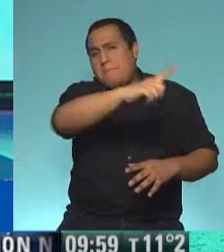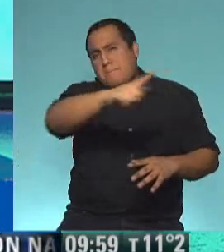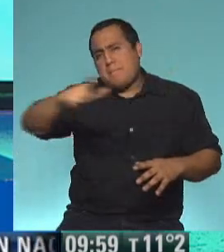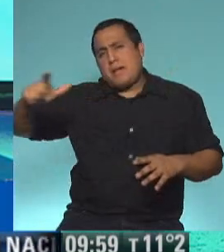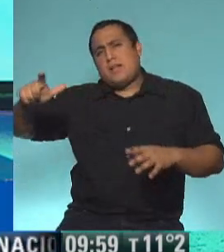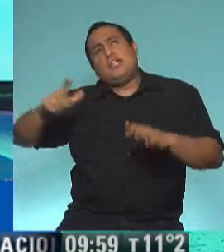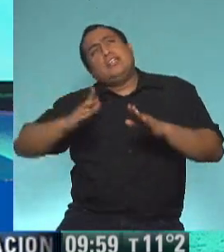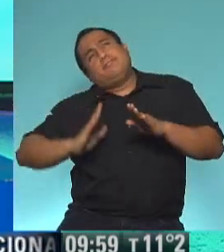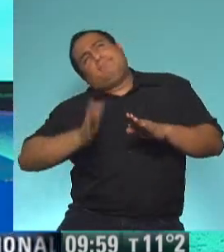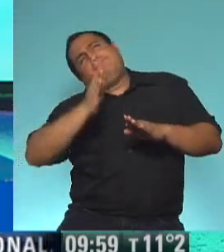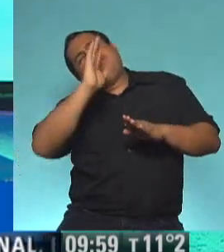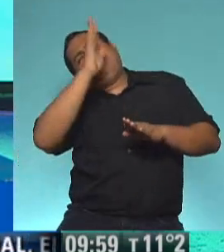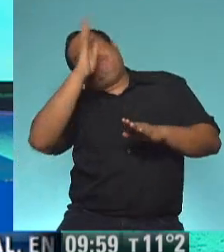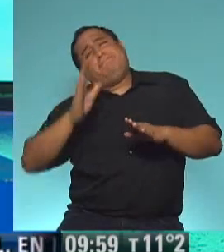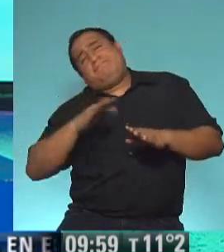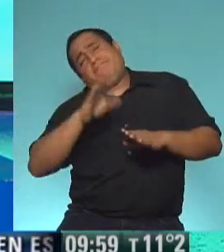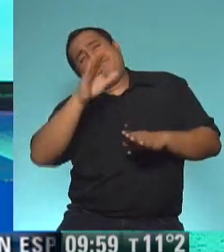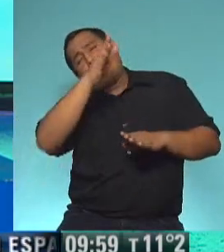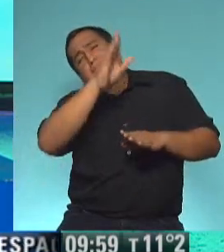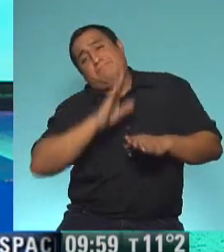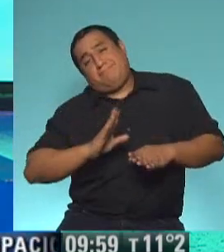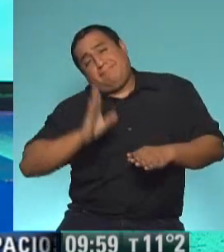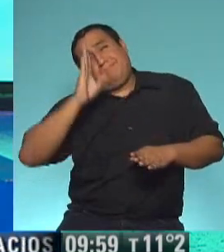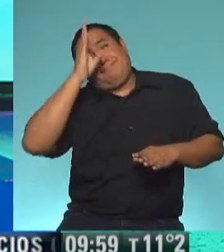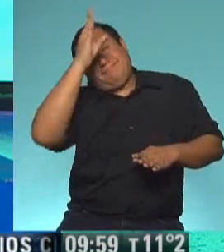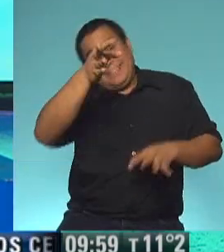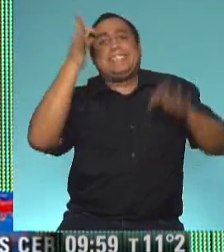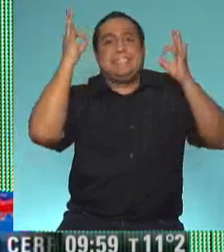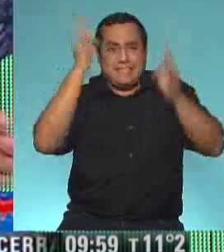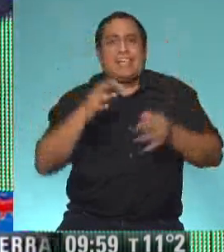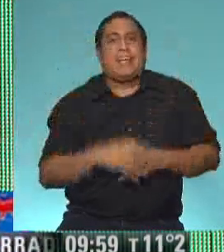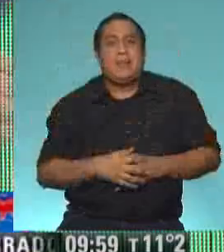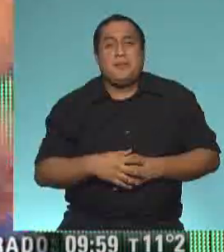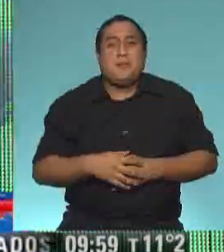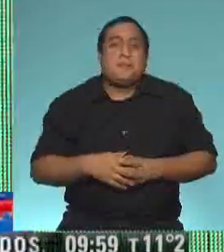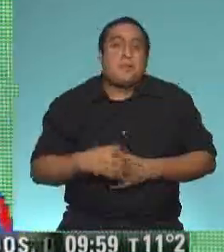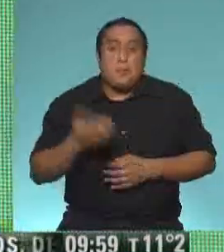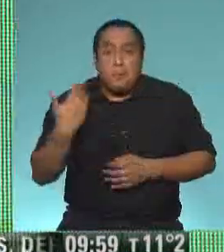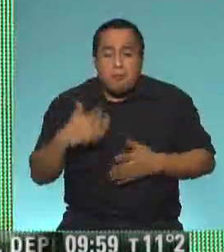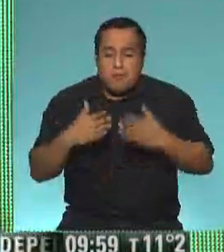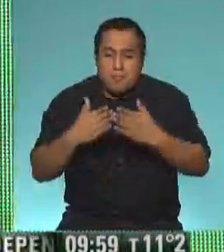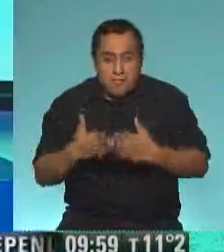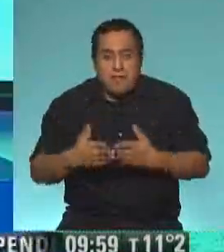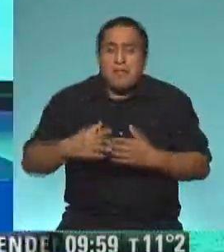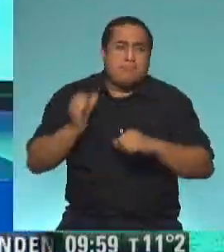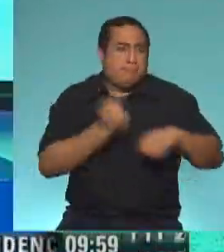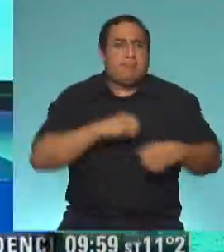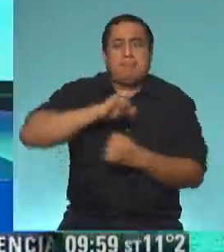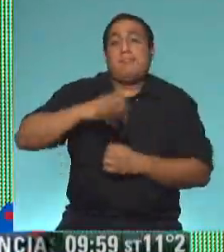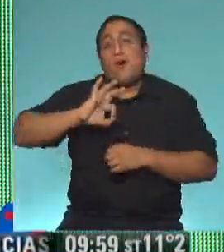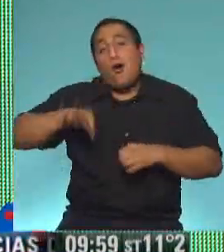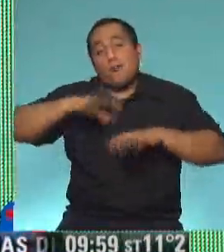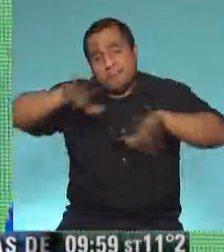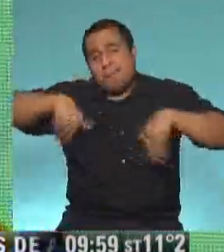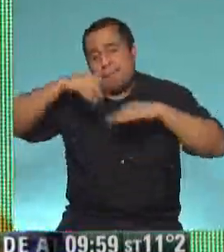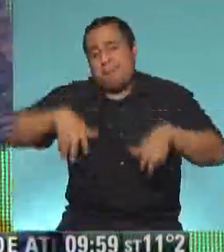y le pegás para arriba. Le pegás para arriba. Medio en diagonal, así medio chanfleado y llegás. Ahí está, con un bote, señor. Ahí está, ahí vas nadando. Del otro lado del mar, sí. Del otro lado,